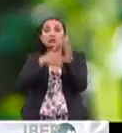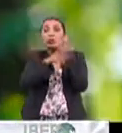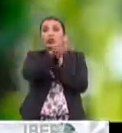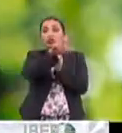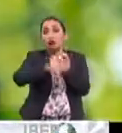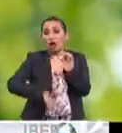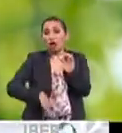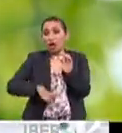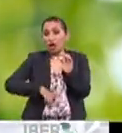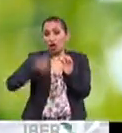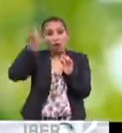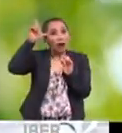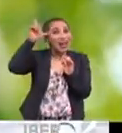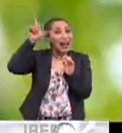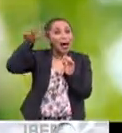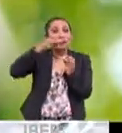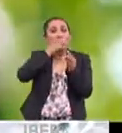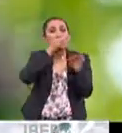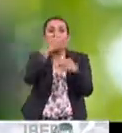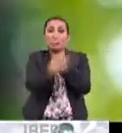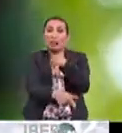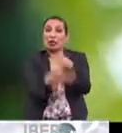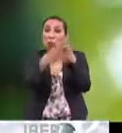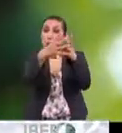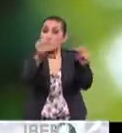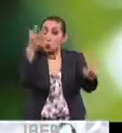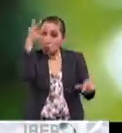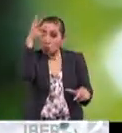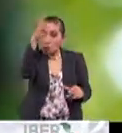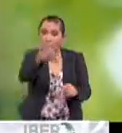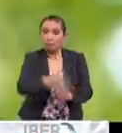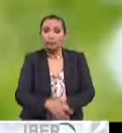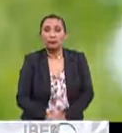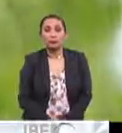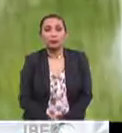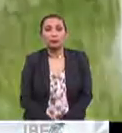el gobierno de Laos lo declaró en peligro de extinción.